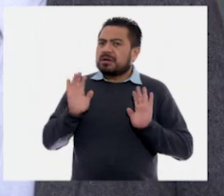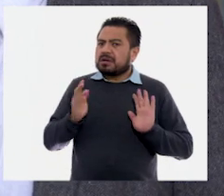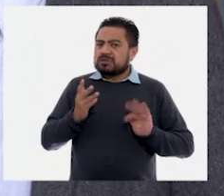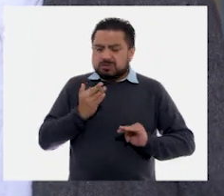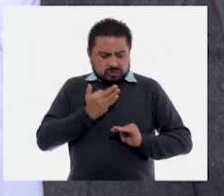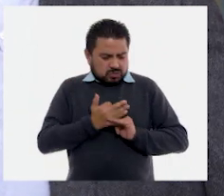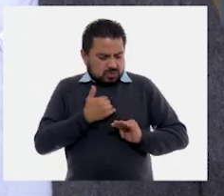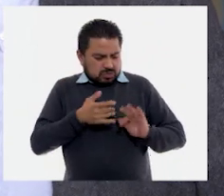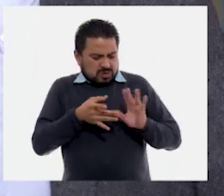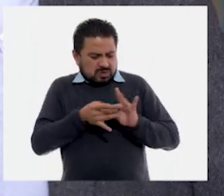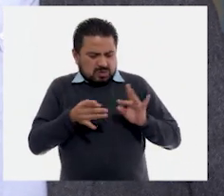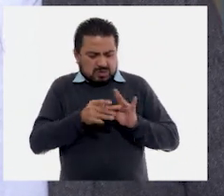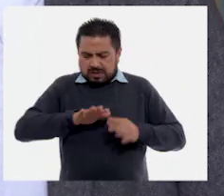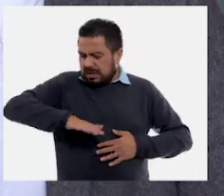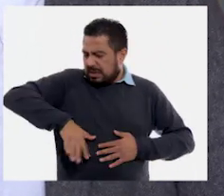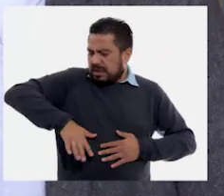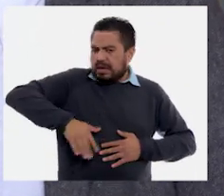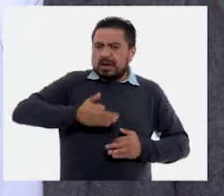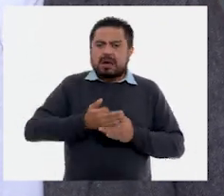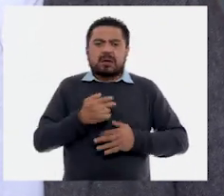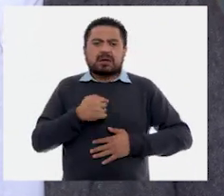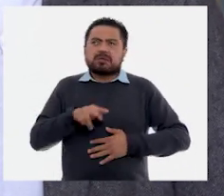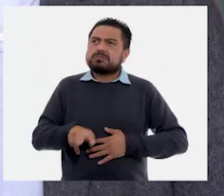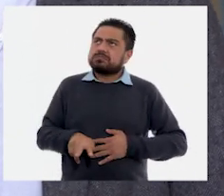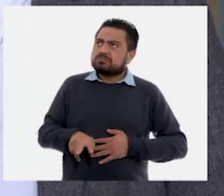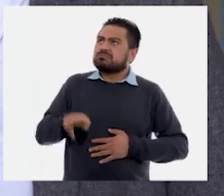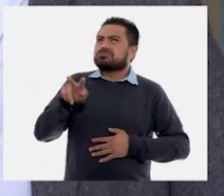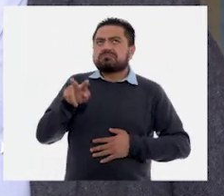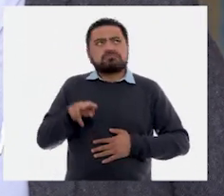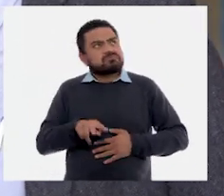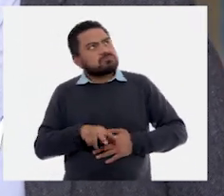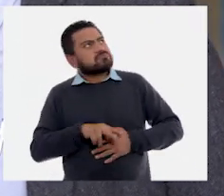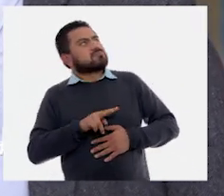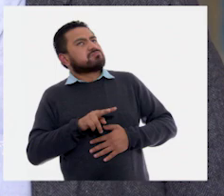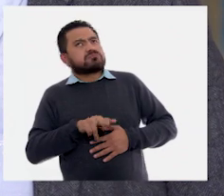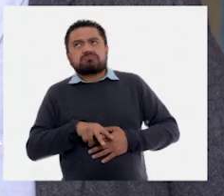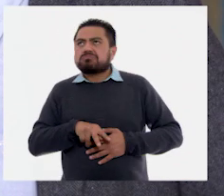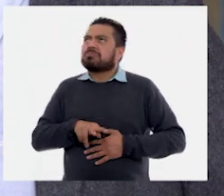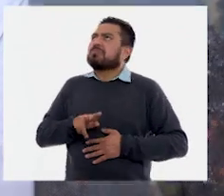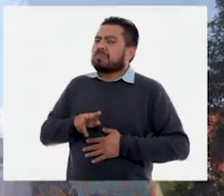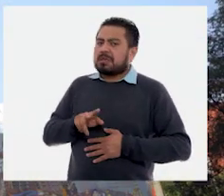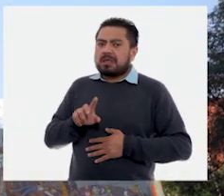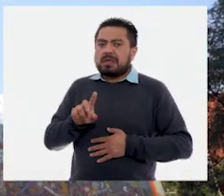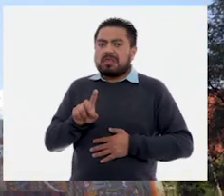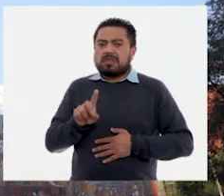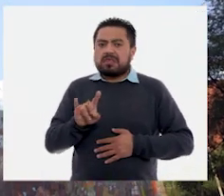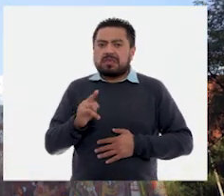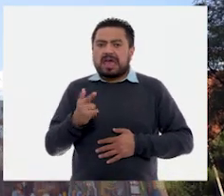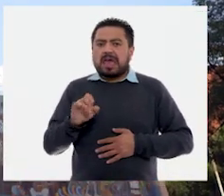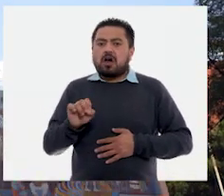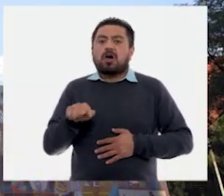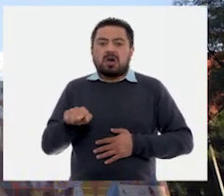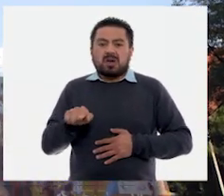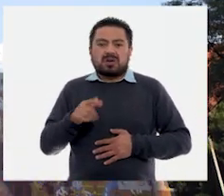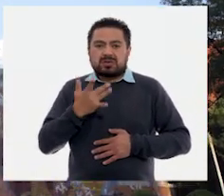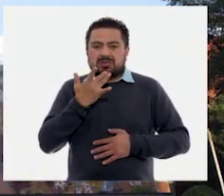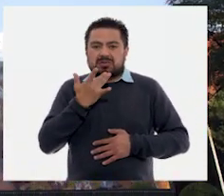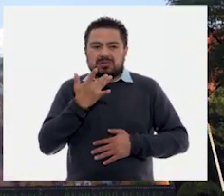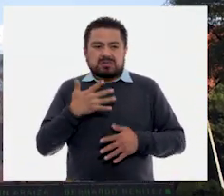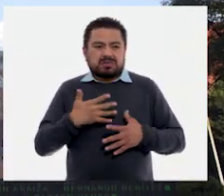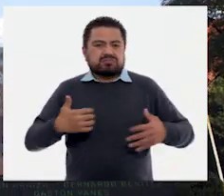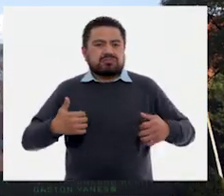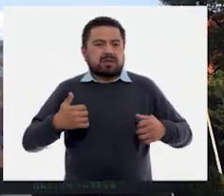comentando hace rato que viendo el mural que ya es tardío de Diego, del Teatro de